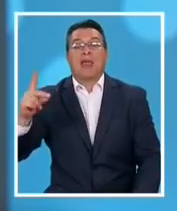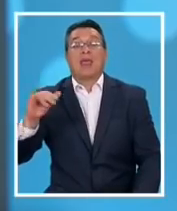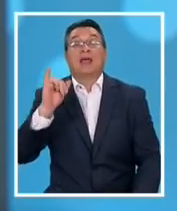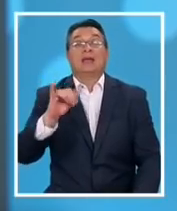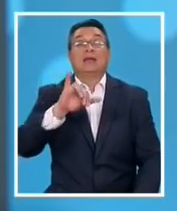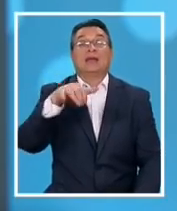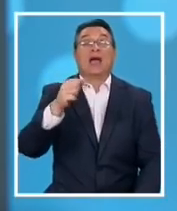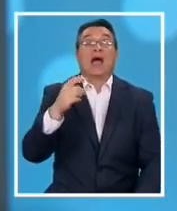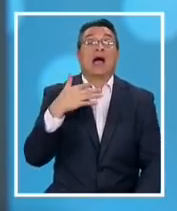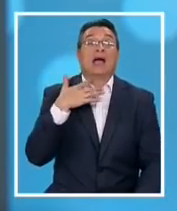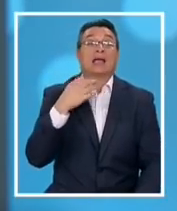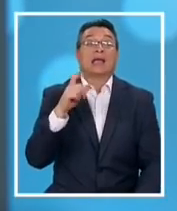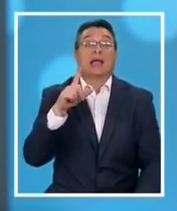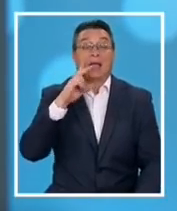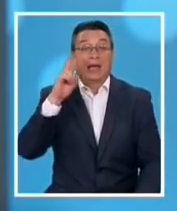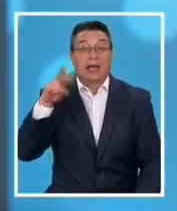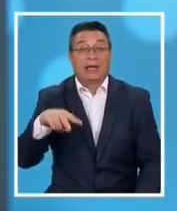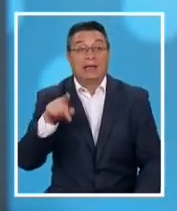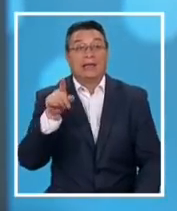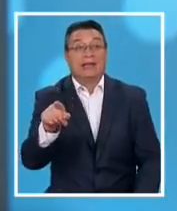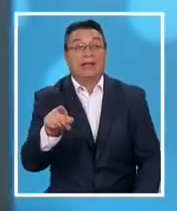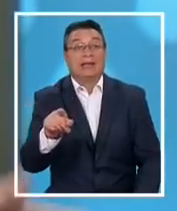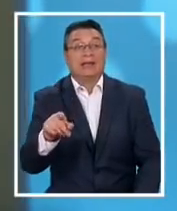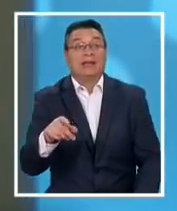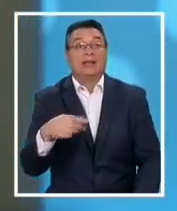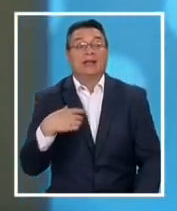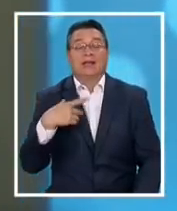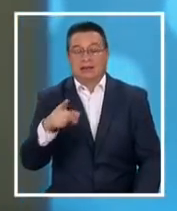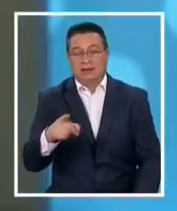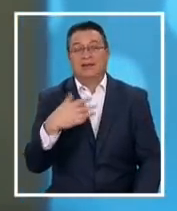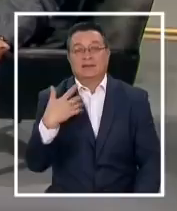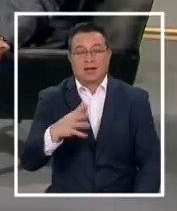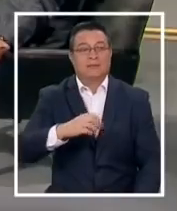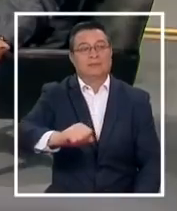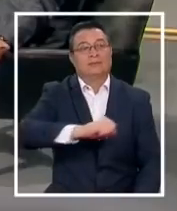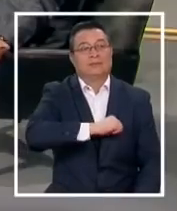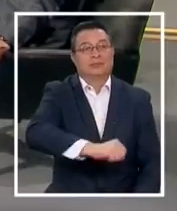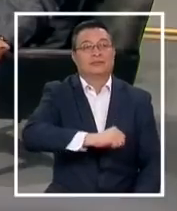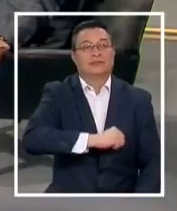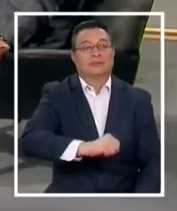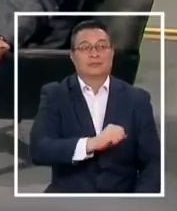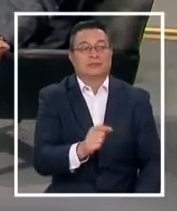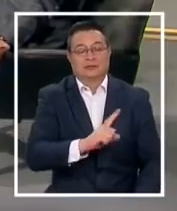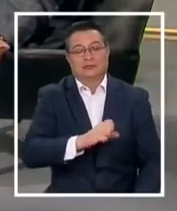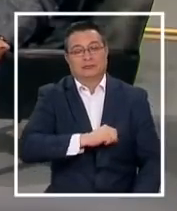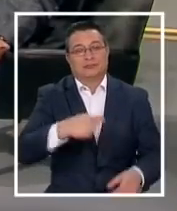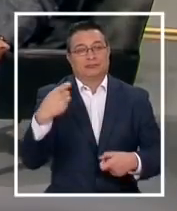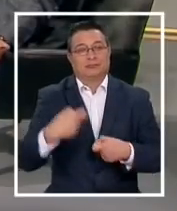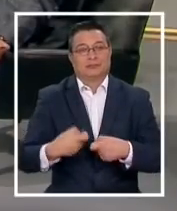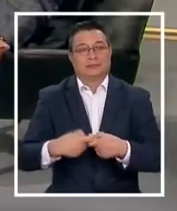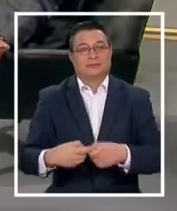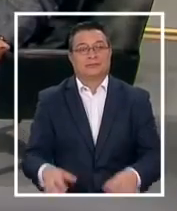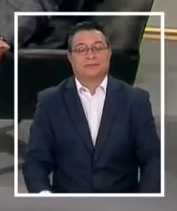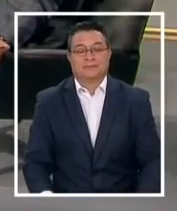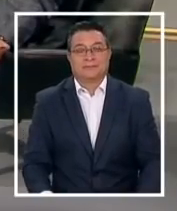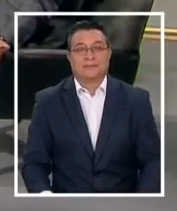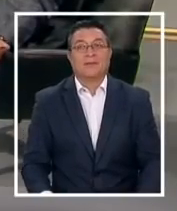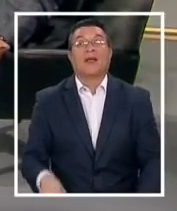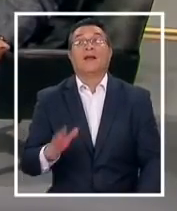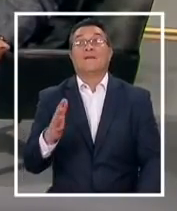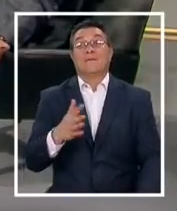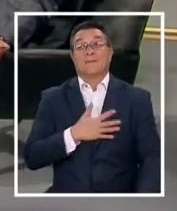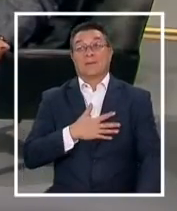voy a pronunciar su apellido, se negaron terminantemente a que ocurriera. Natalia González. Yo tengo